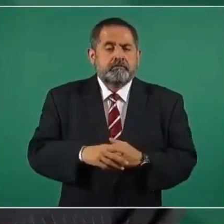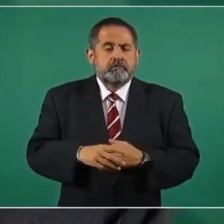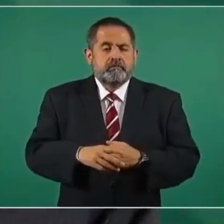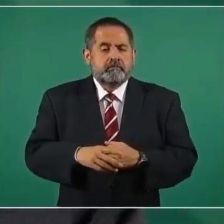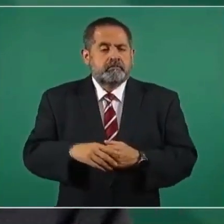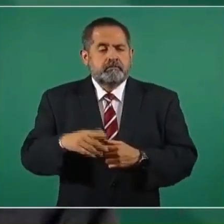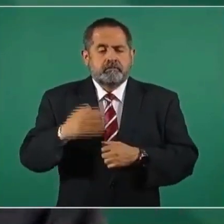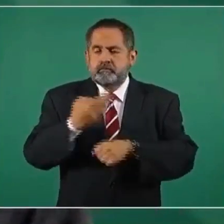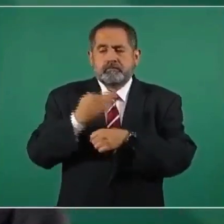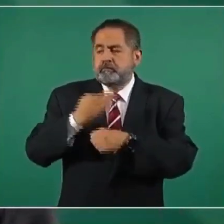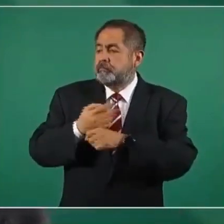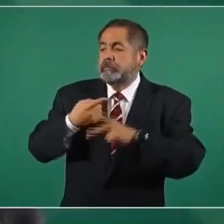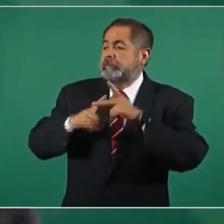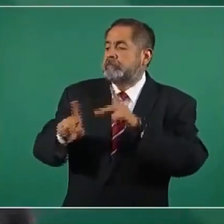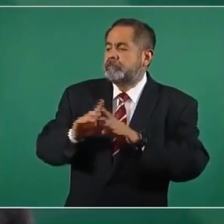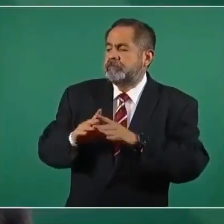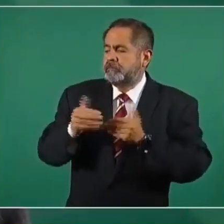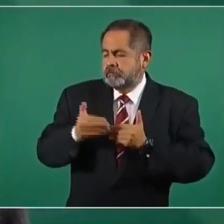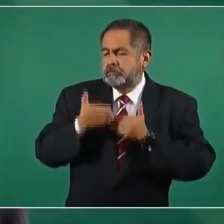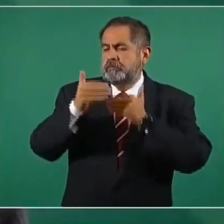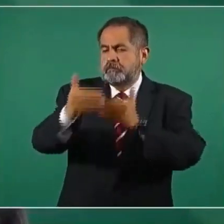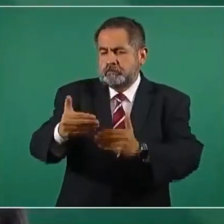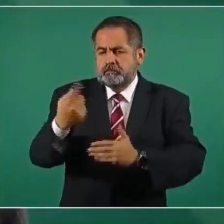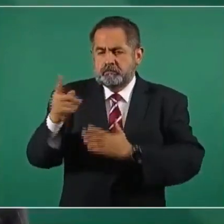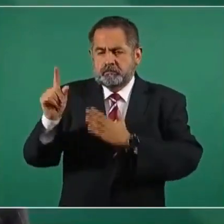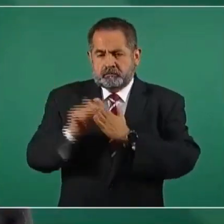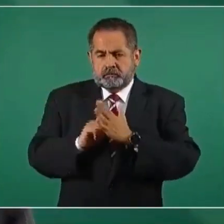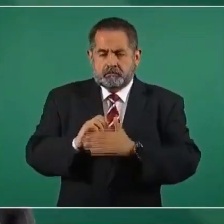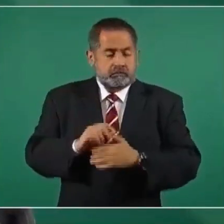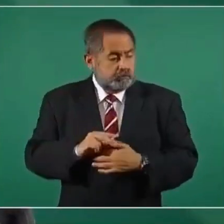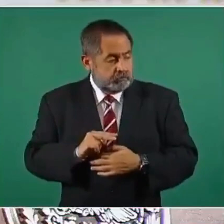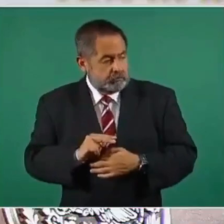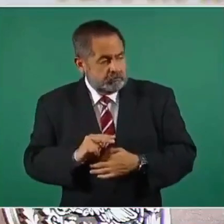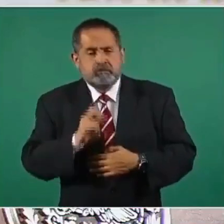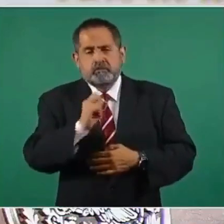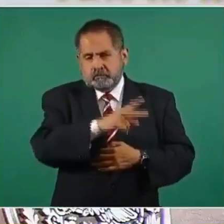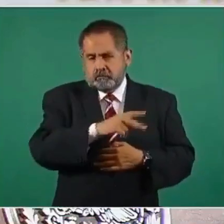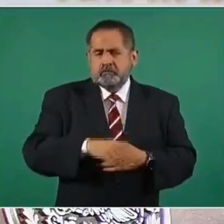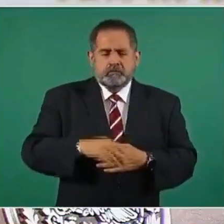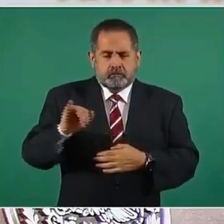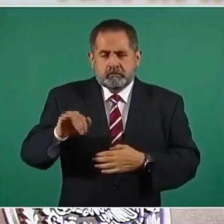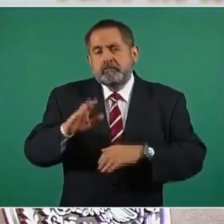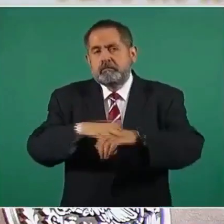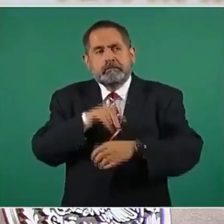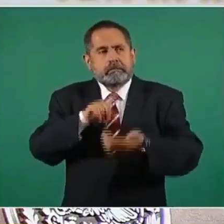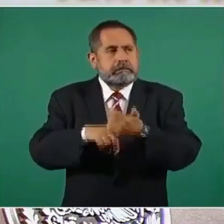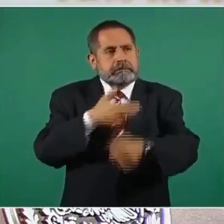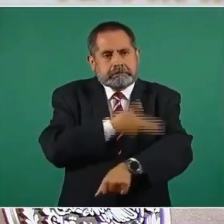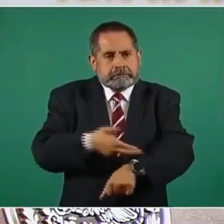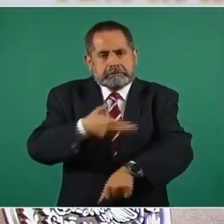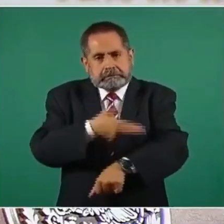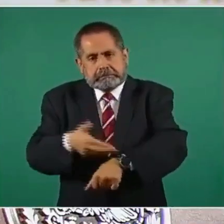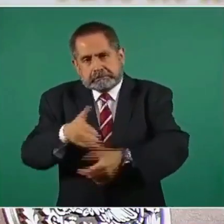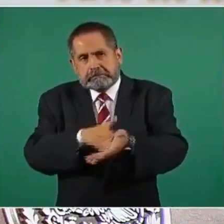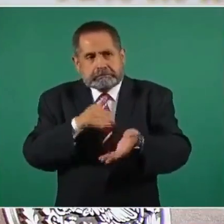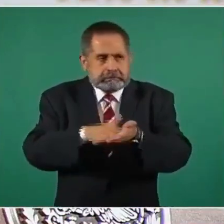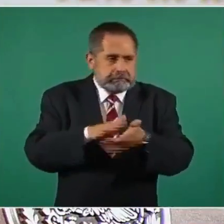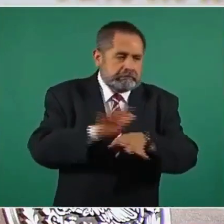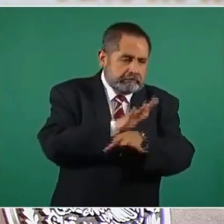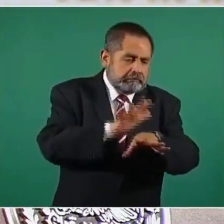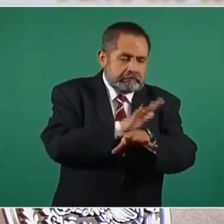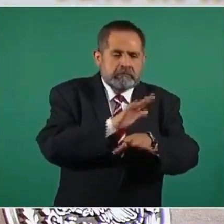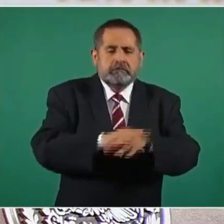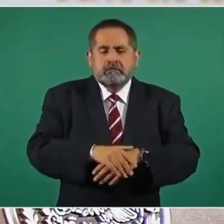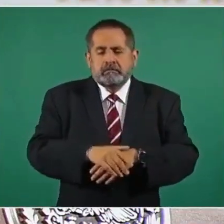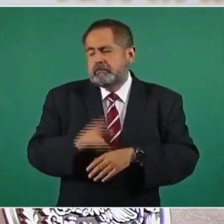prórroga de 1 mes, porque les lleva tiempo el